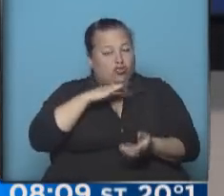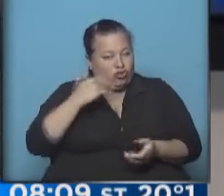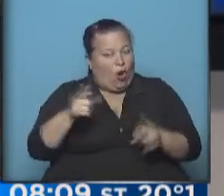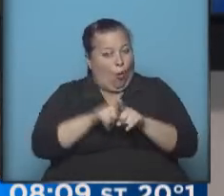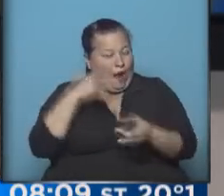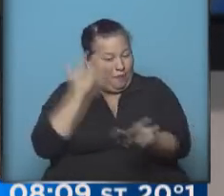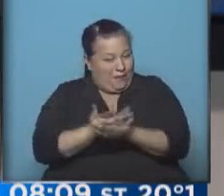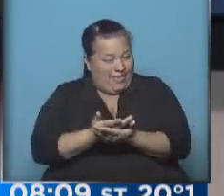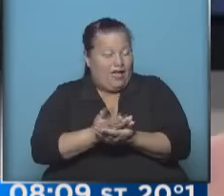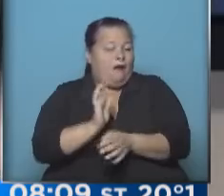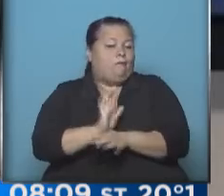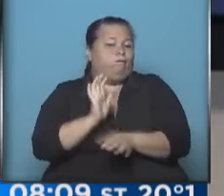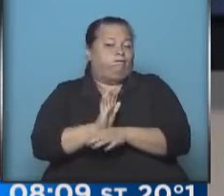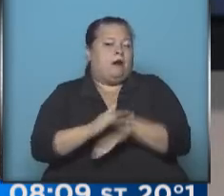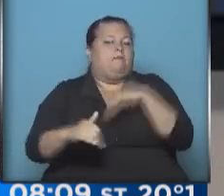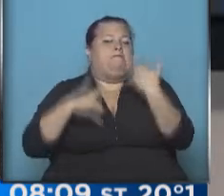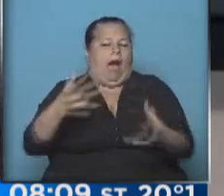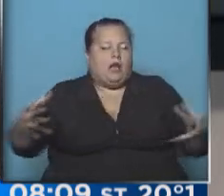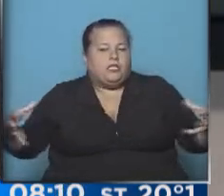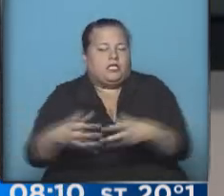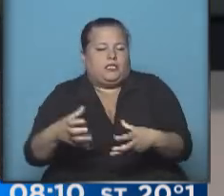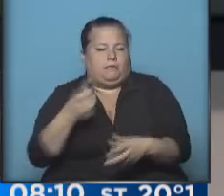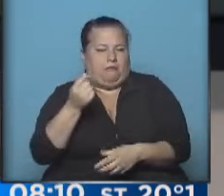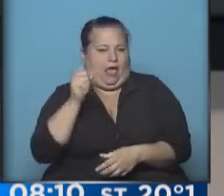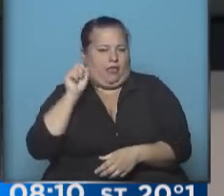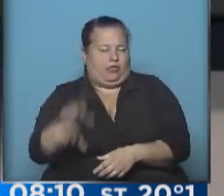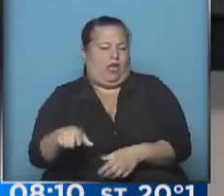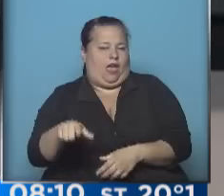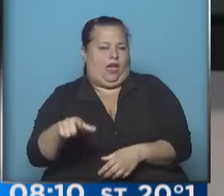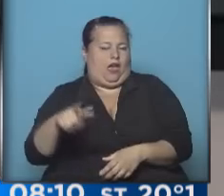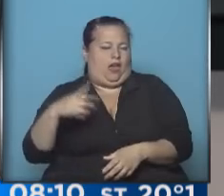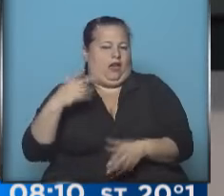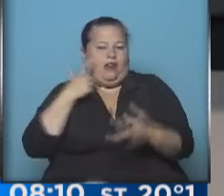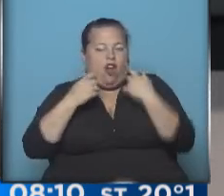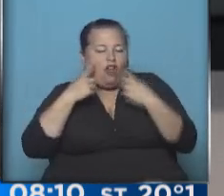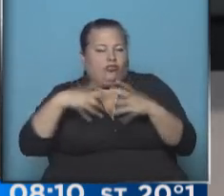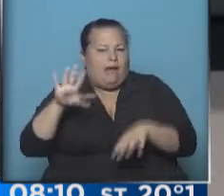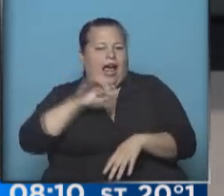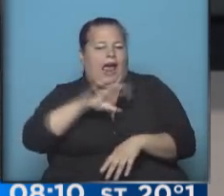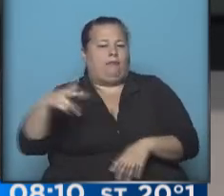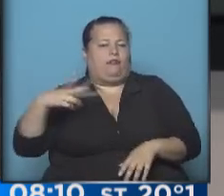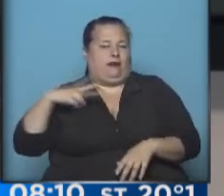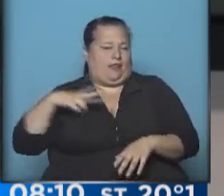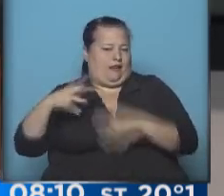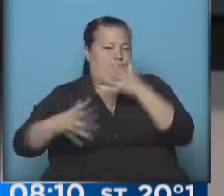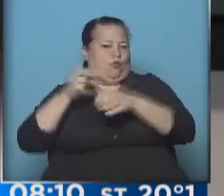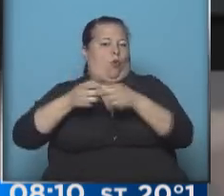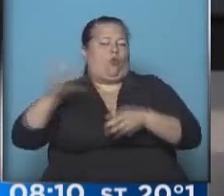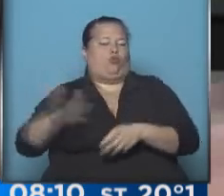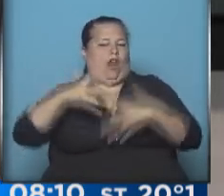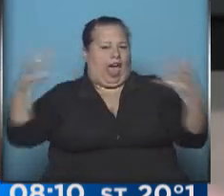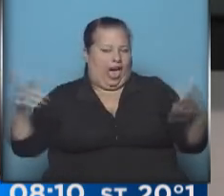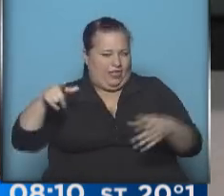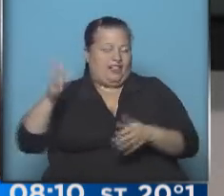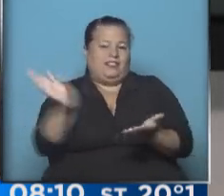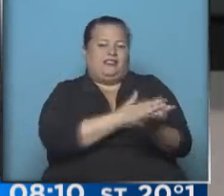está planteado significa más concentración del del control de los campos por parte de los grandes productores